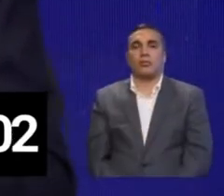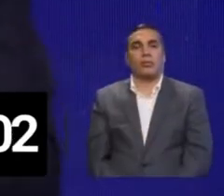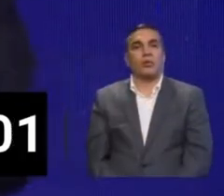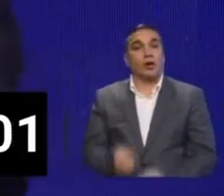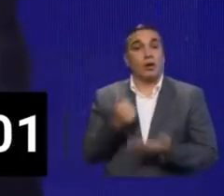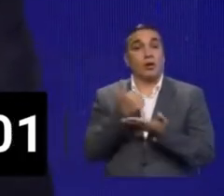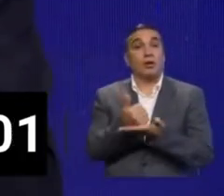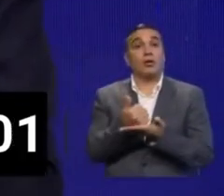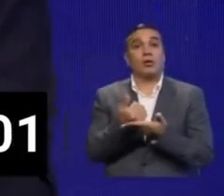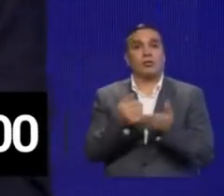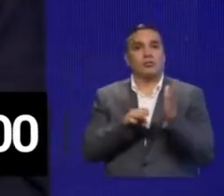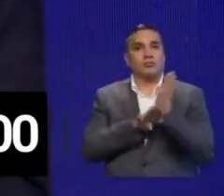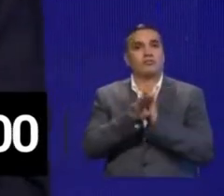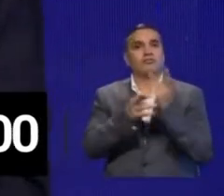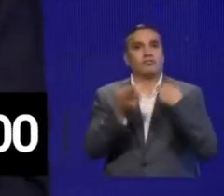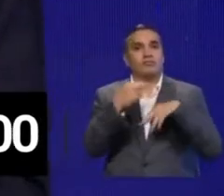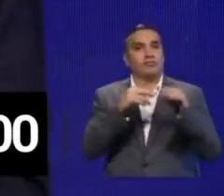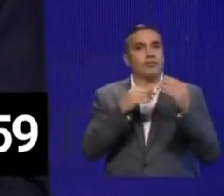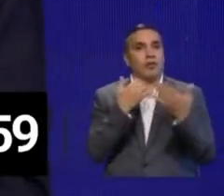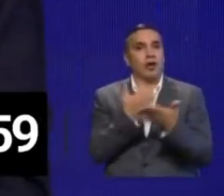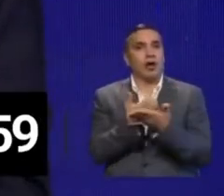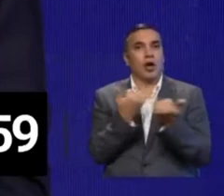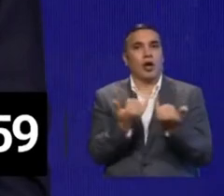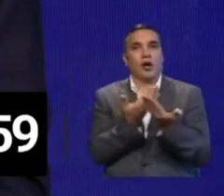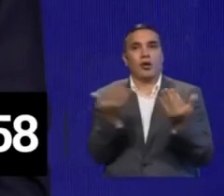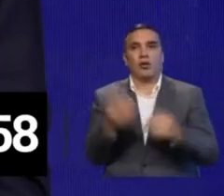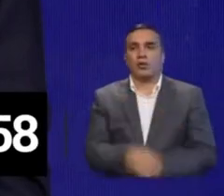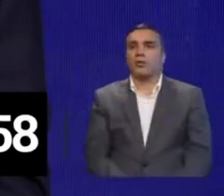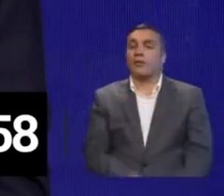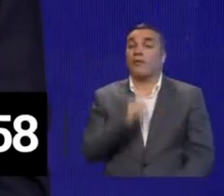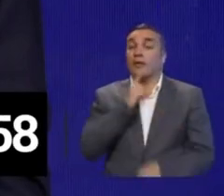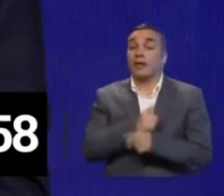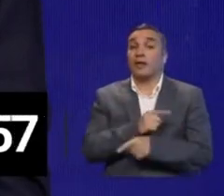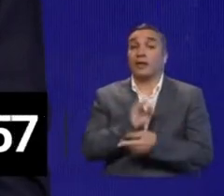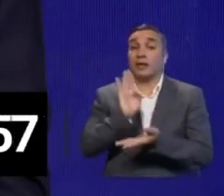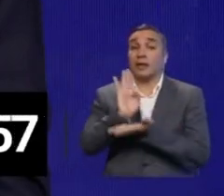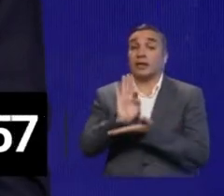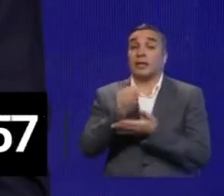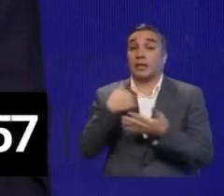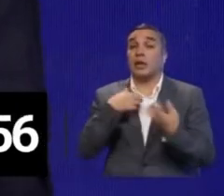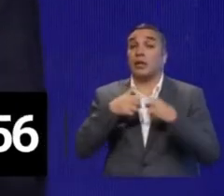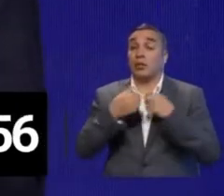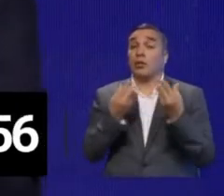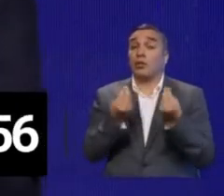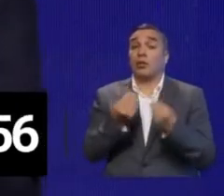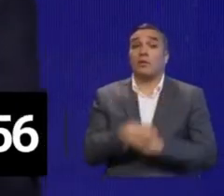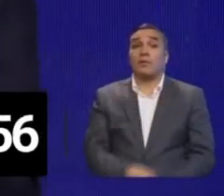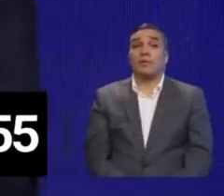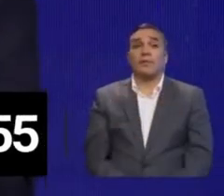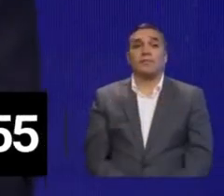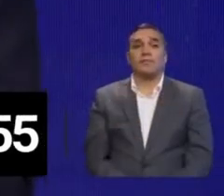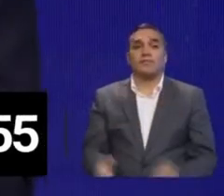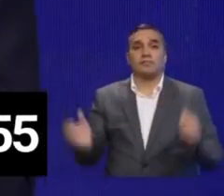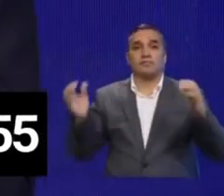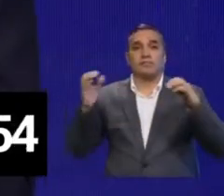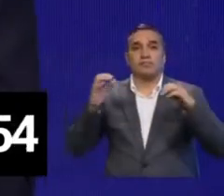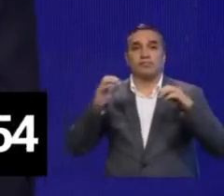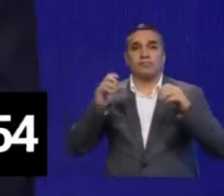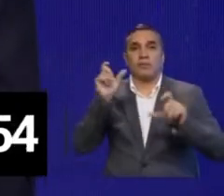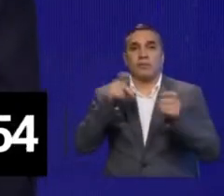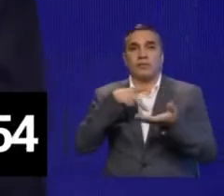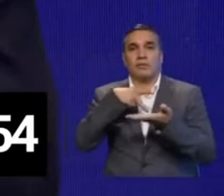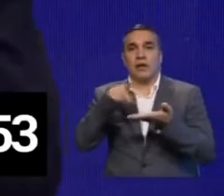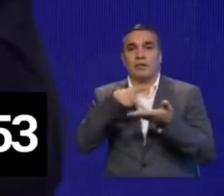contribuya a la reactivación económica actual. Es evidente que el IES tiene un grave problema, que es la disminución de los